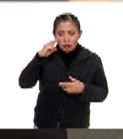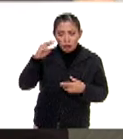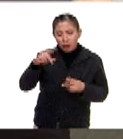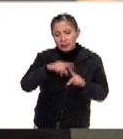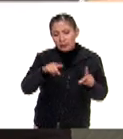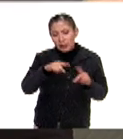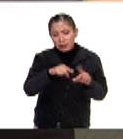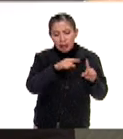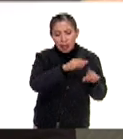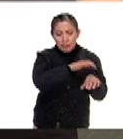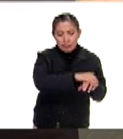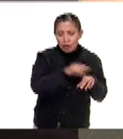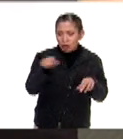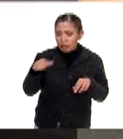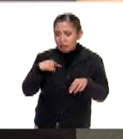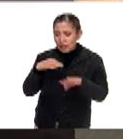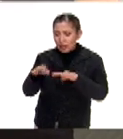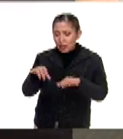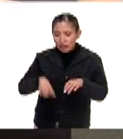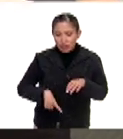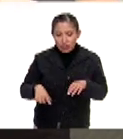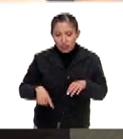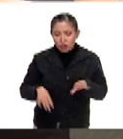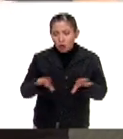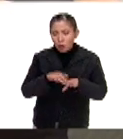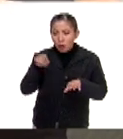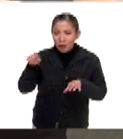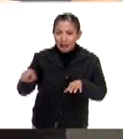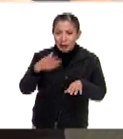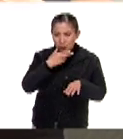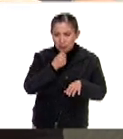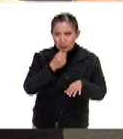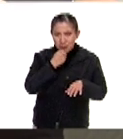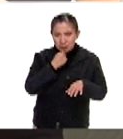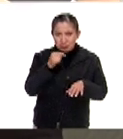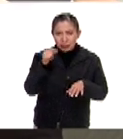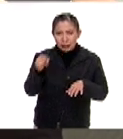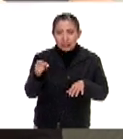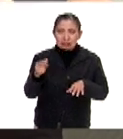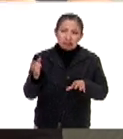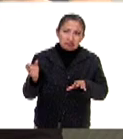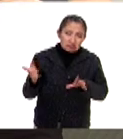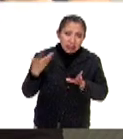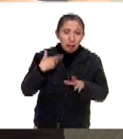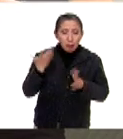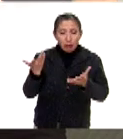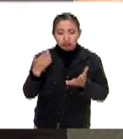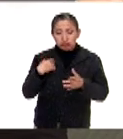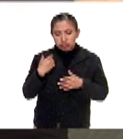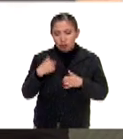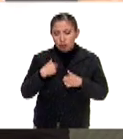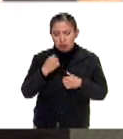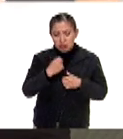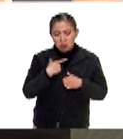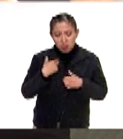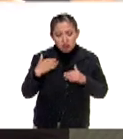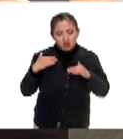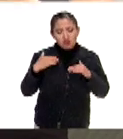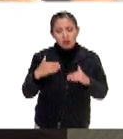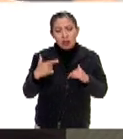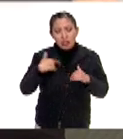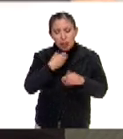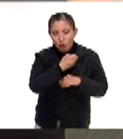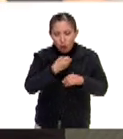lugares, el amigo y el funcionario, y cómo él tuvo que de alguna manera imponerse a sí mismo